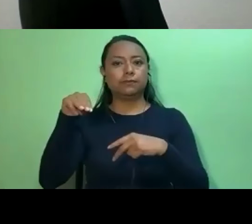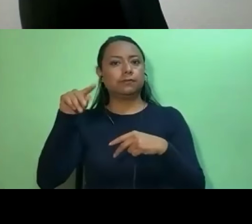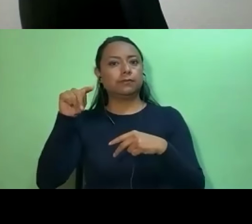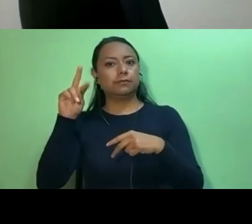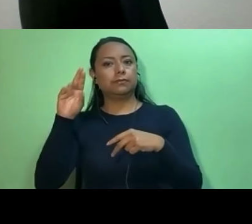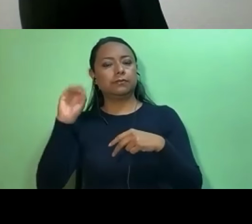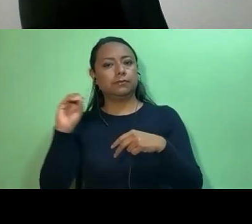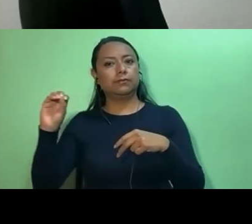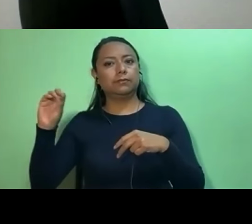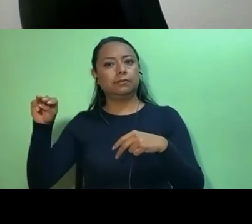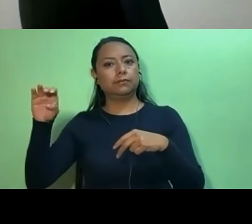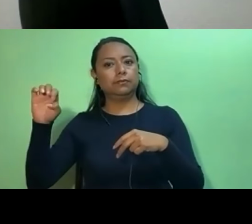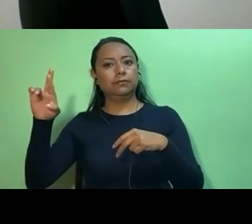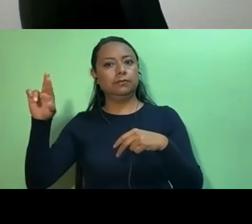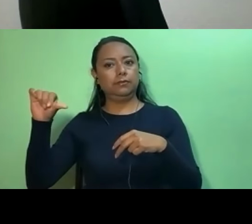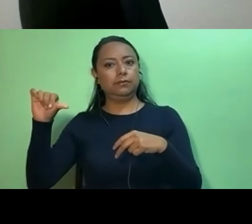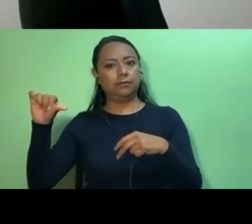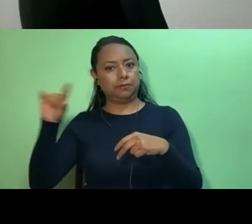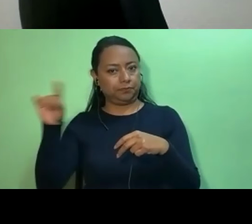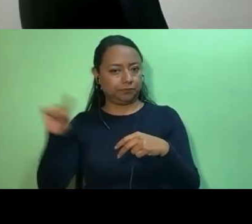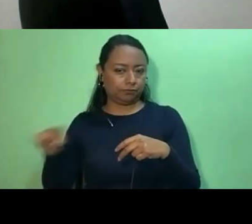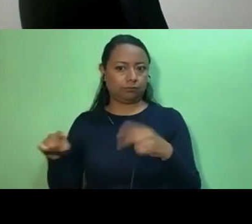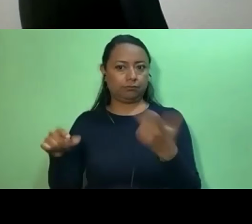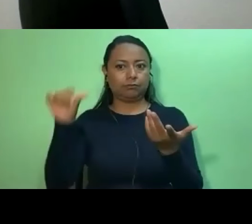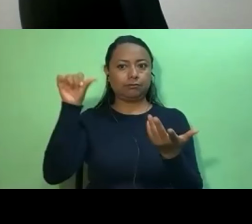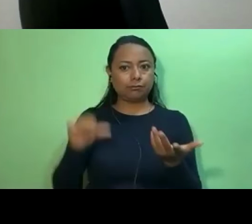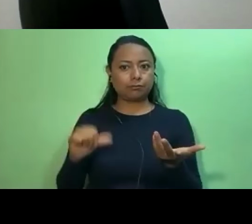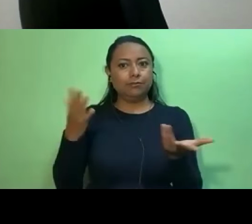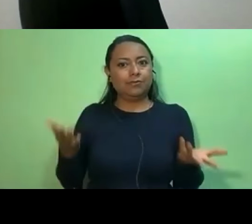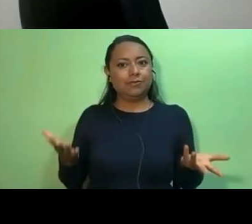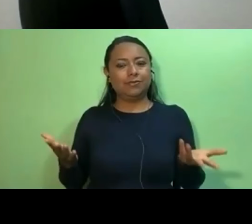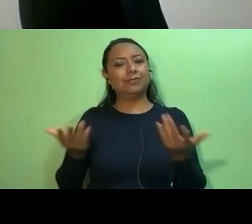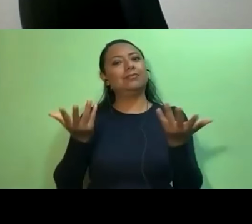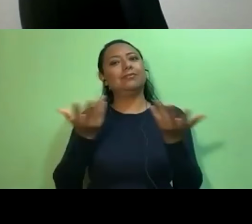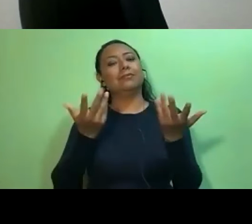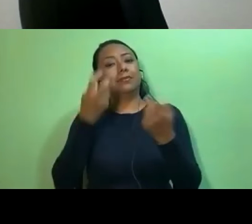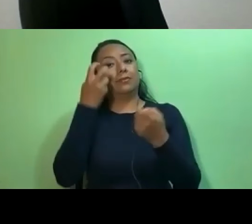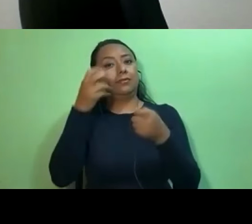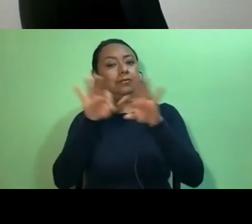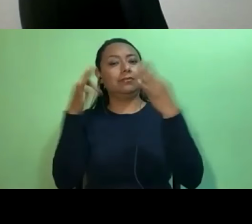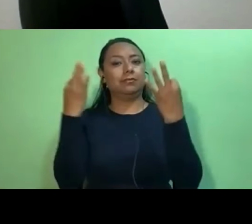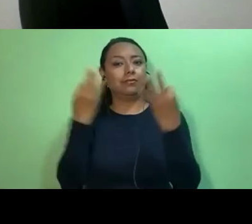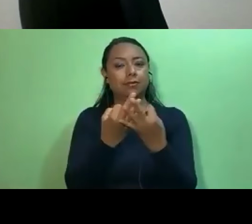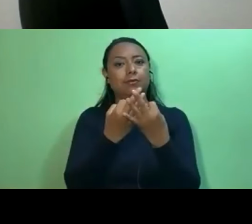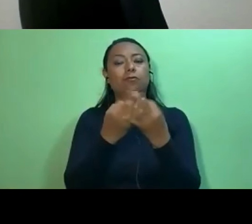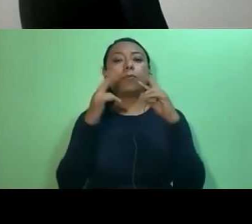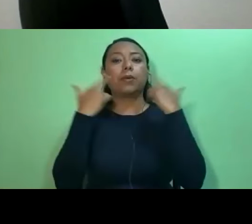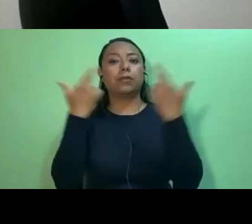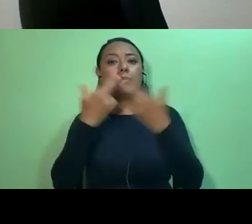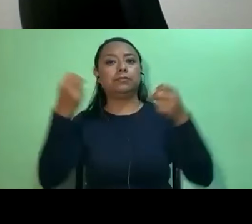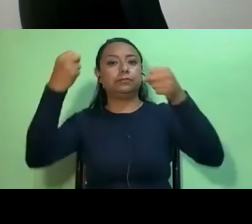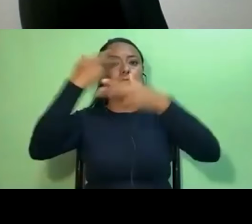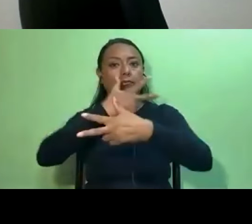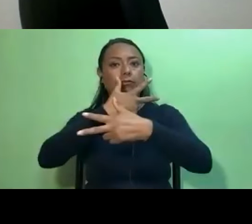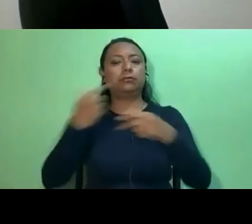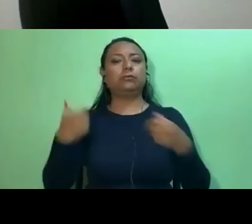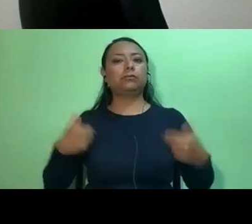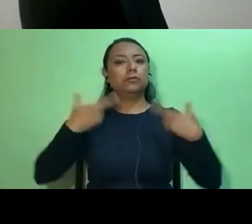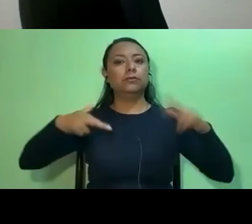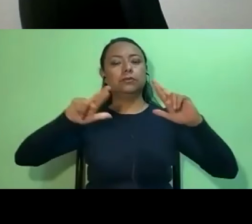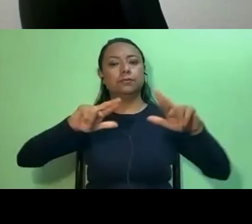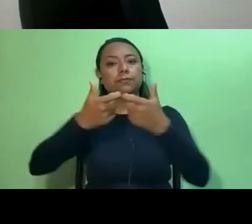mecanismo de tratar las sesiones de manera digital. A nombre del grupo parlamentario de